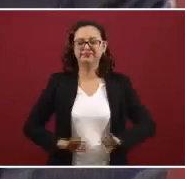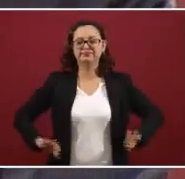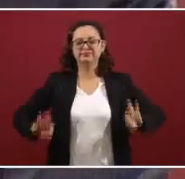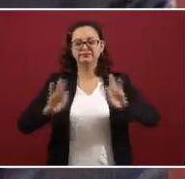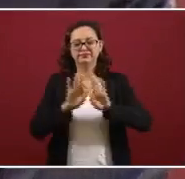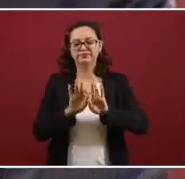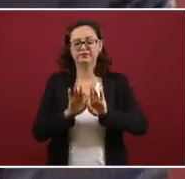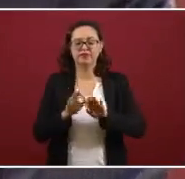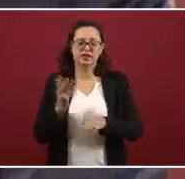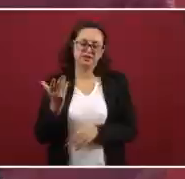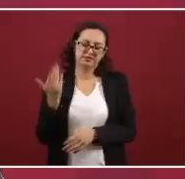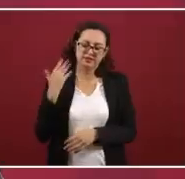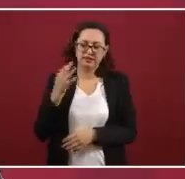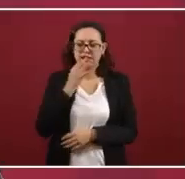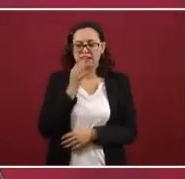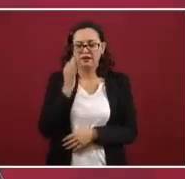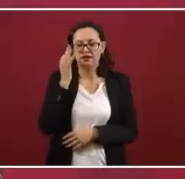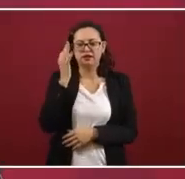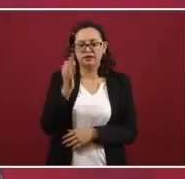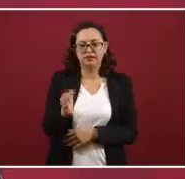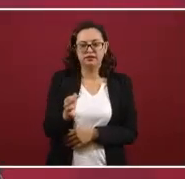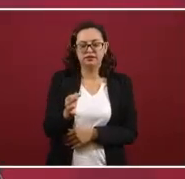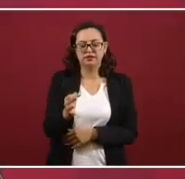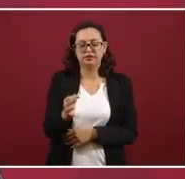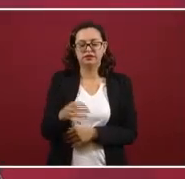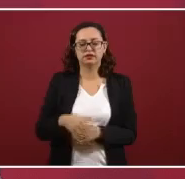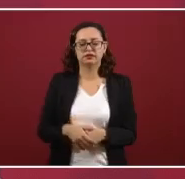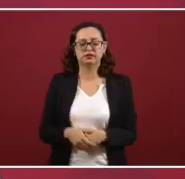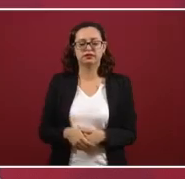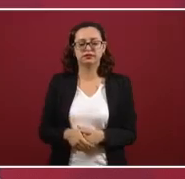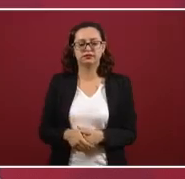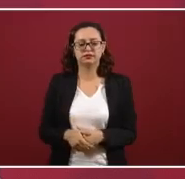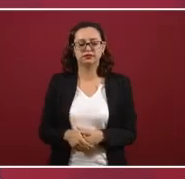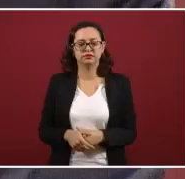que di a conocer, que